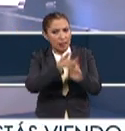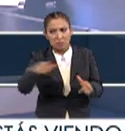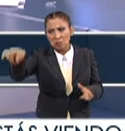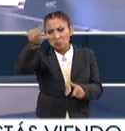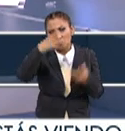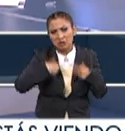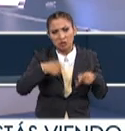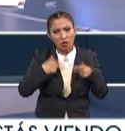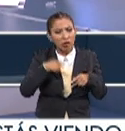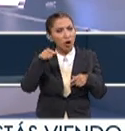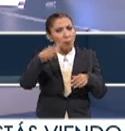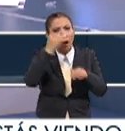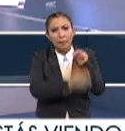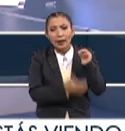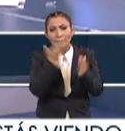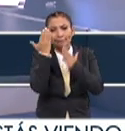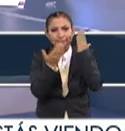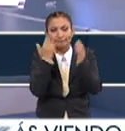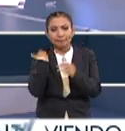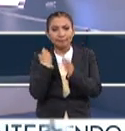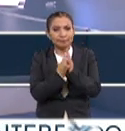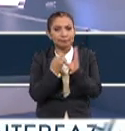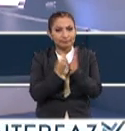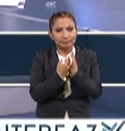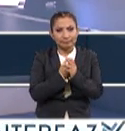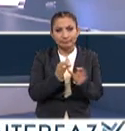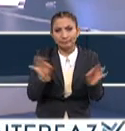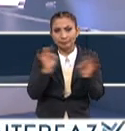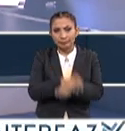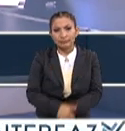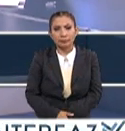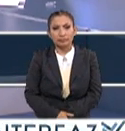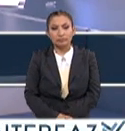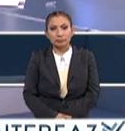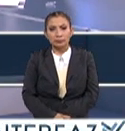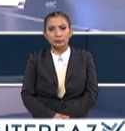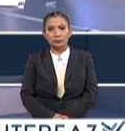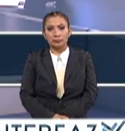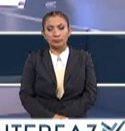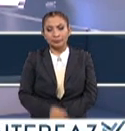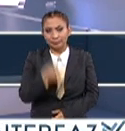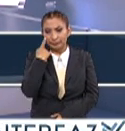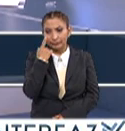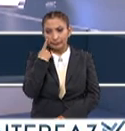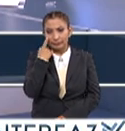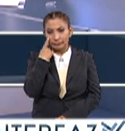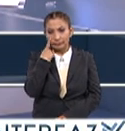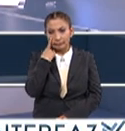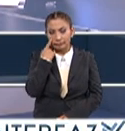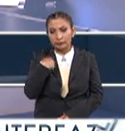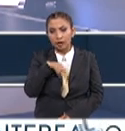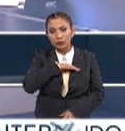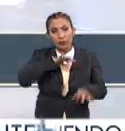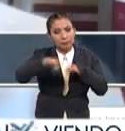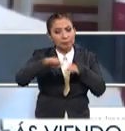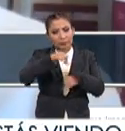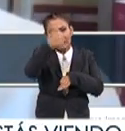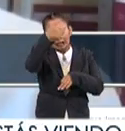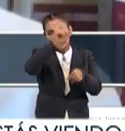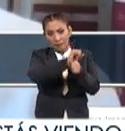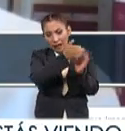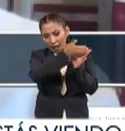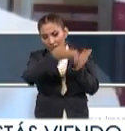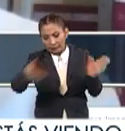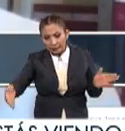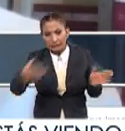todo público, concluir este MOOC tan relevante? Fíjese que, Omar, que estamos trabajando en 6 semanas.